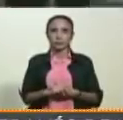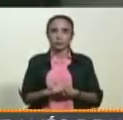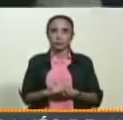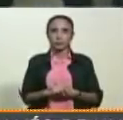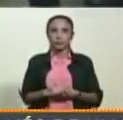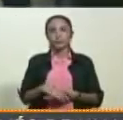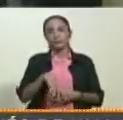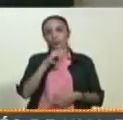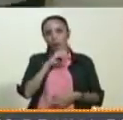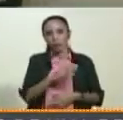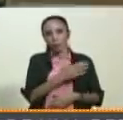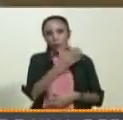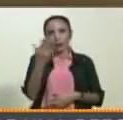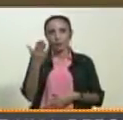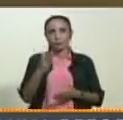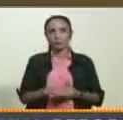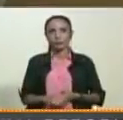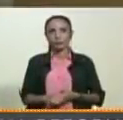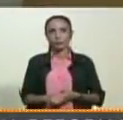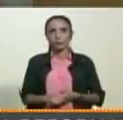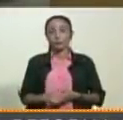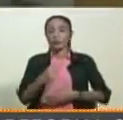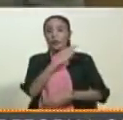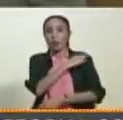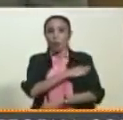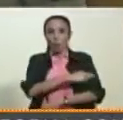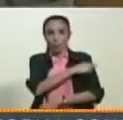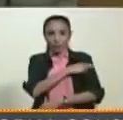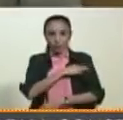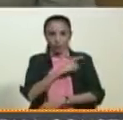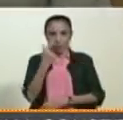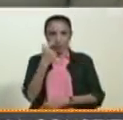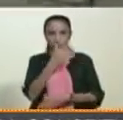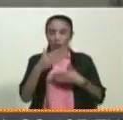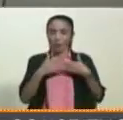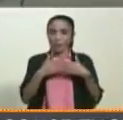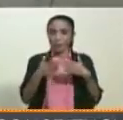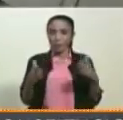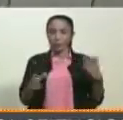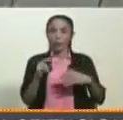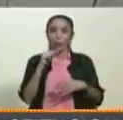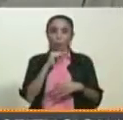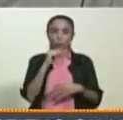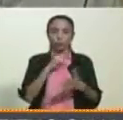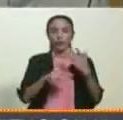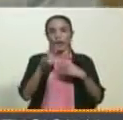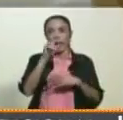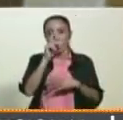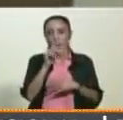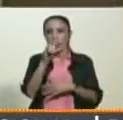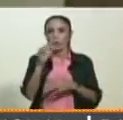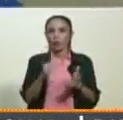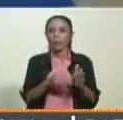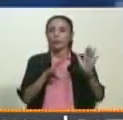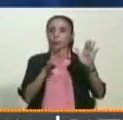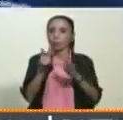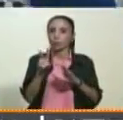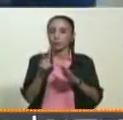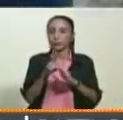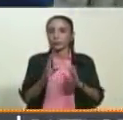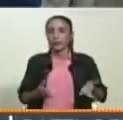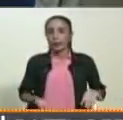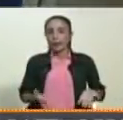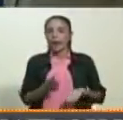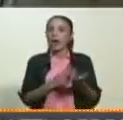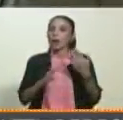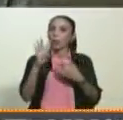reseña histórica. El Hospital Materno-Infantil Julia Benítez abre sus puertas en octubre del año 2012 y el 4 de octubre se